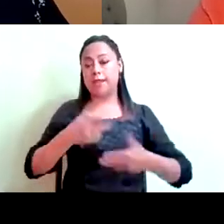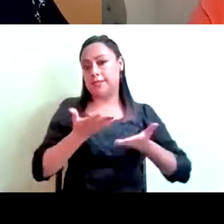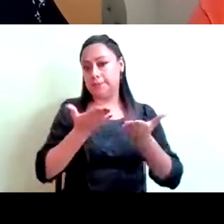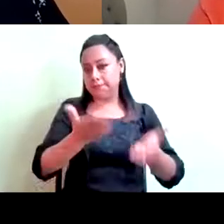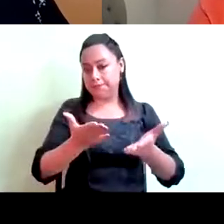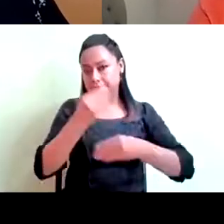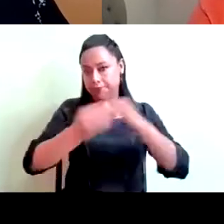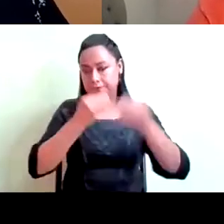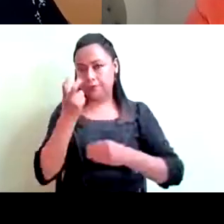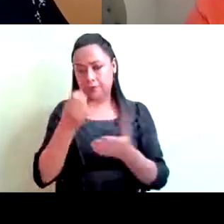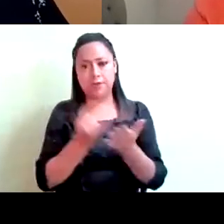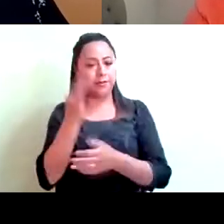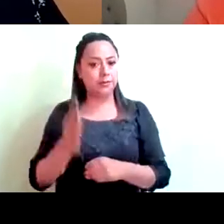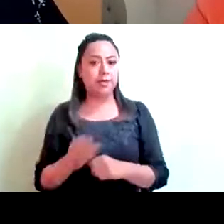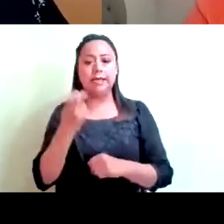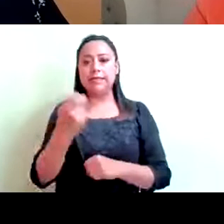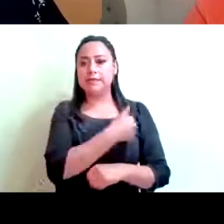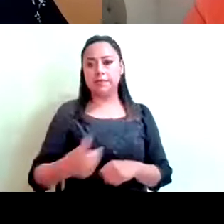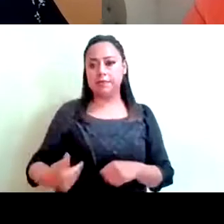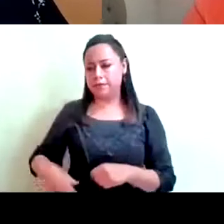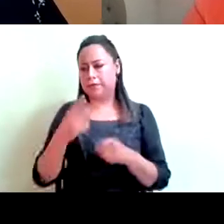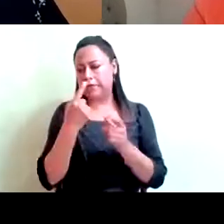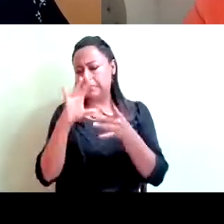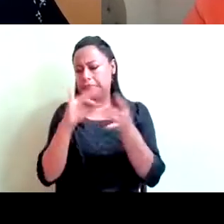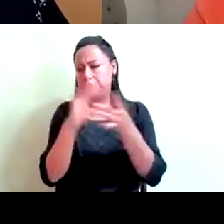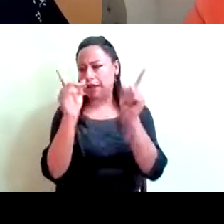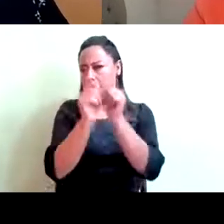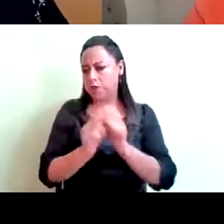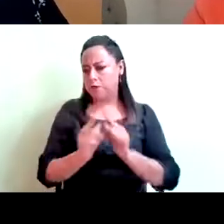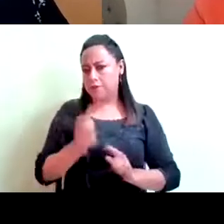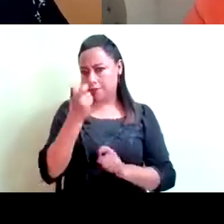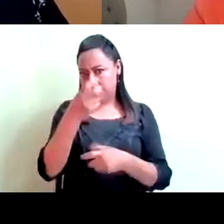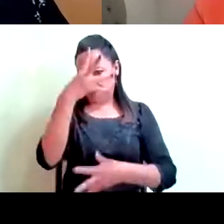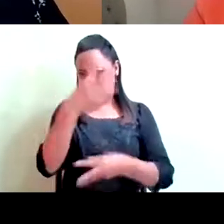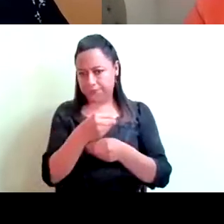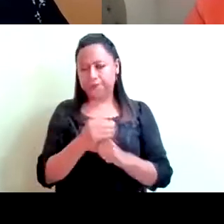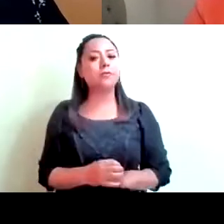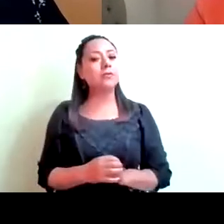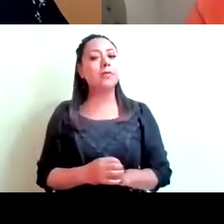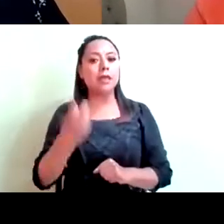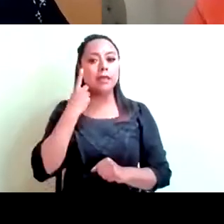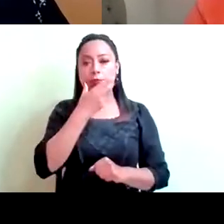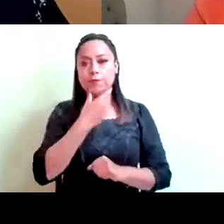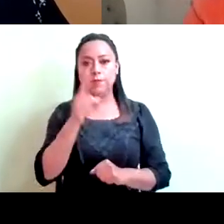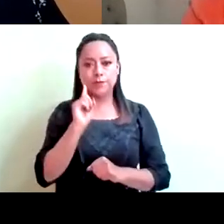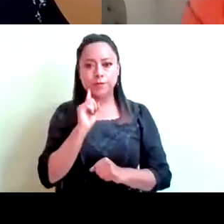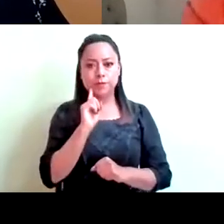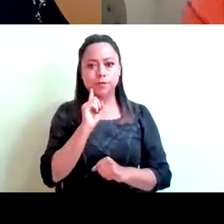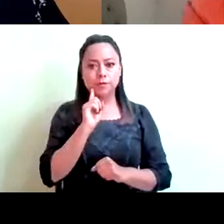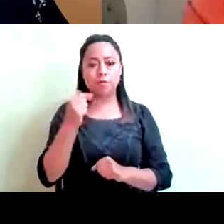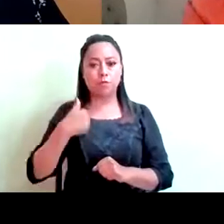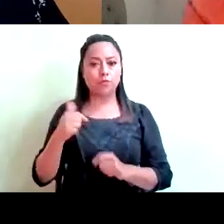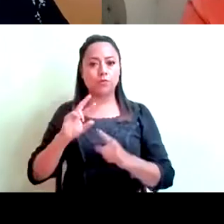presidencia realizará una breve reseña del contenido del mismo. Diputadas y diputados, en nombre de la Comisión